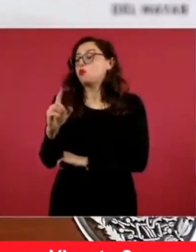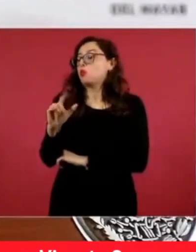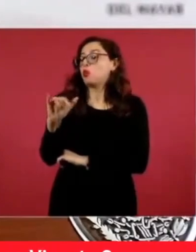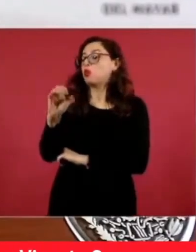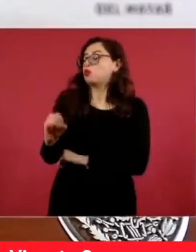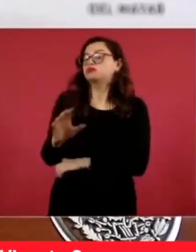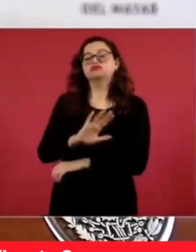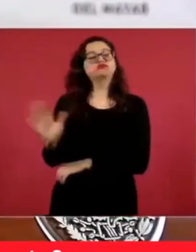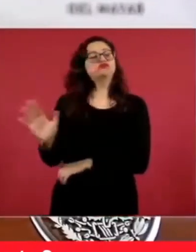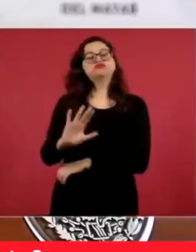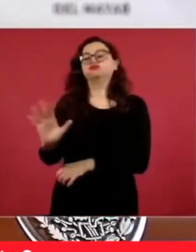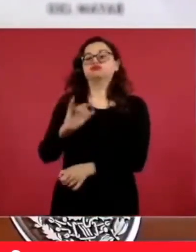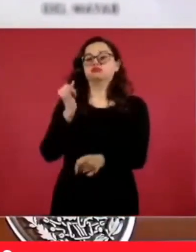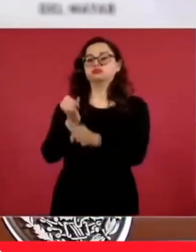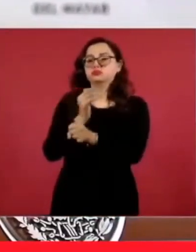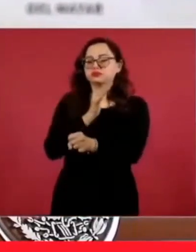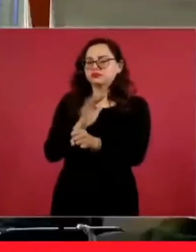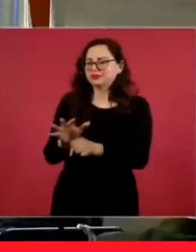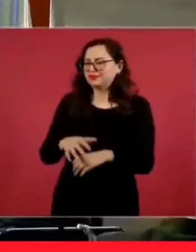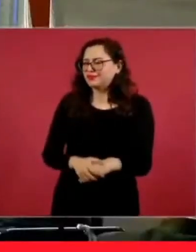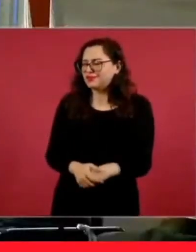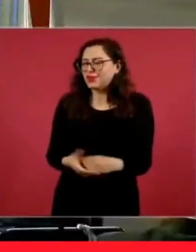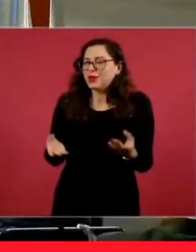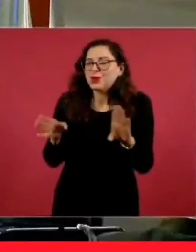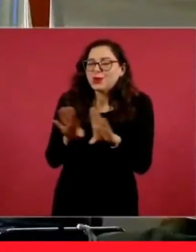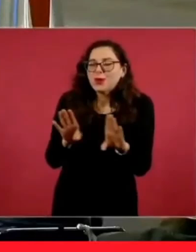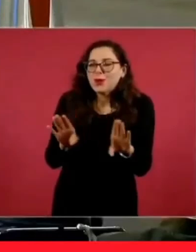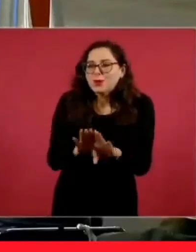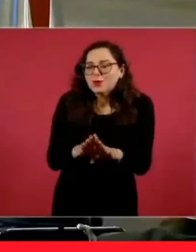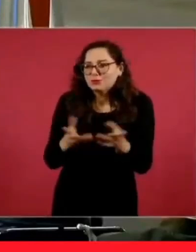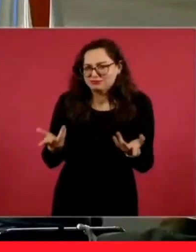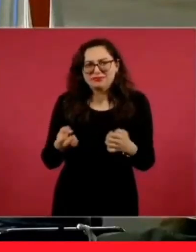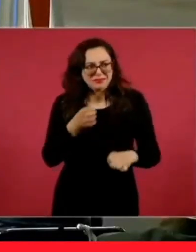Sí, la estaban quebrando,